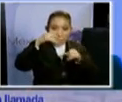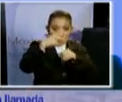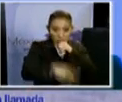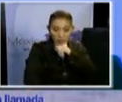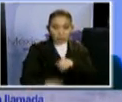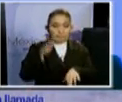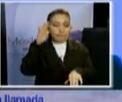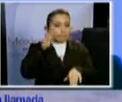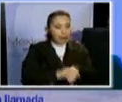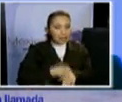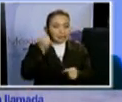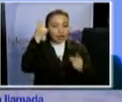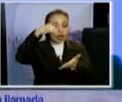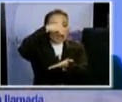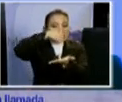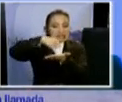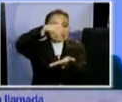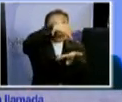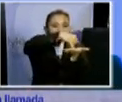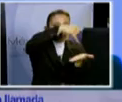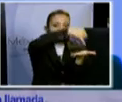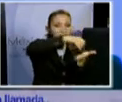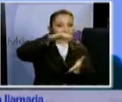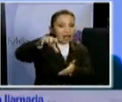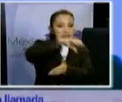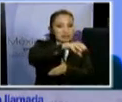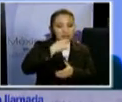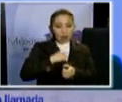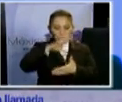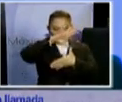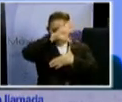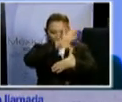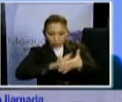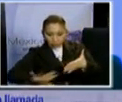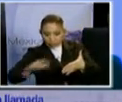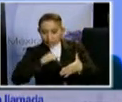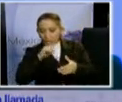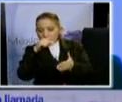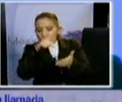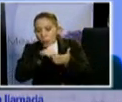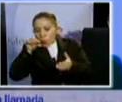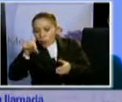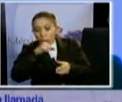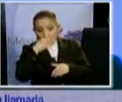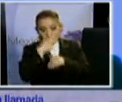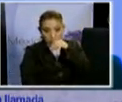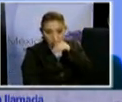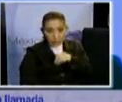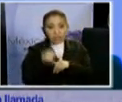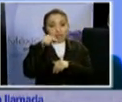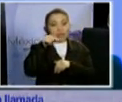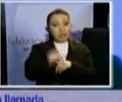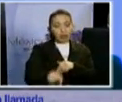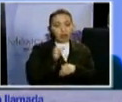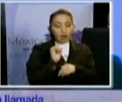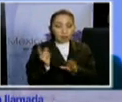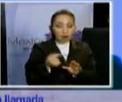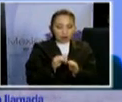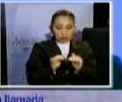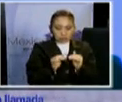riesgo, sobre todo en algunas islas, y aún en los continentes grandes hay áreas que están en gran riesgo, que están apenas